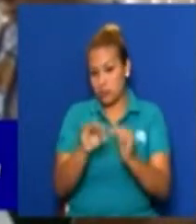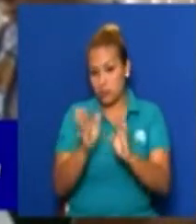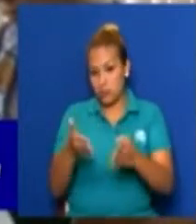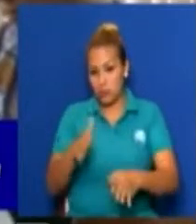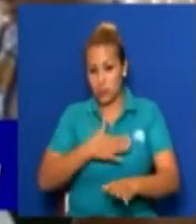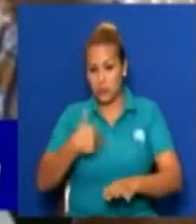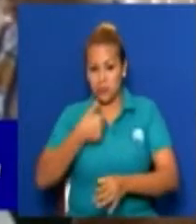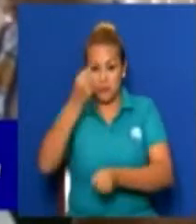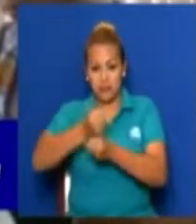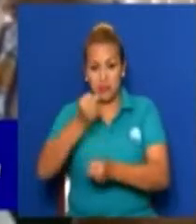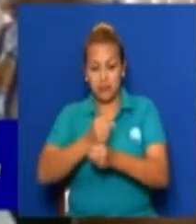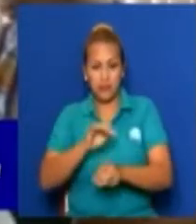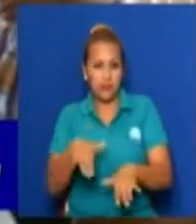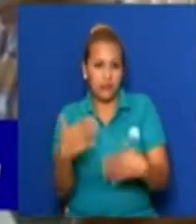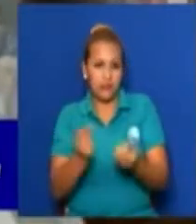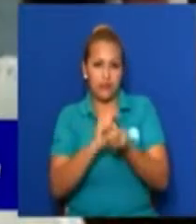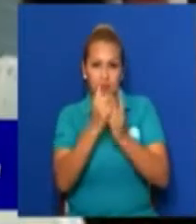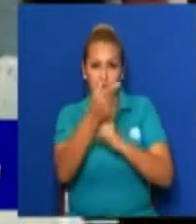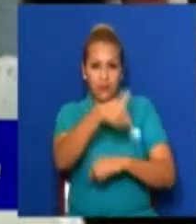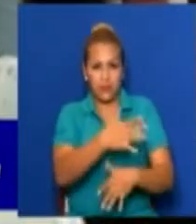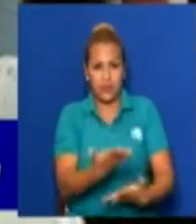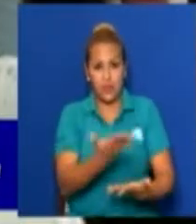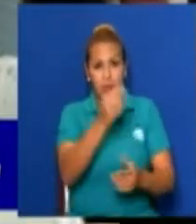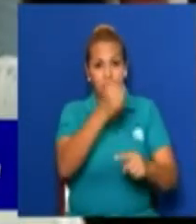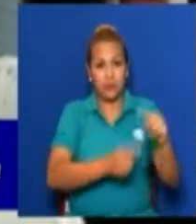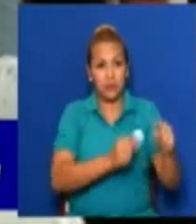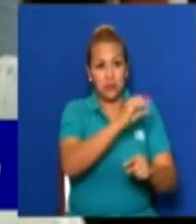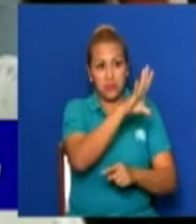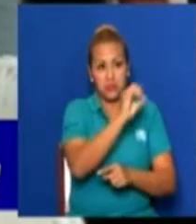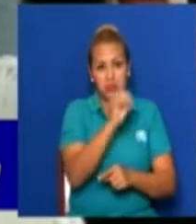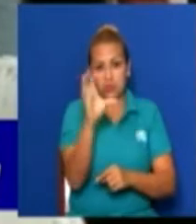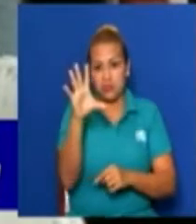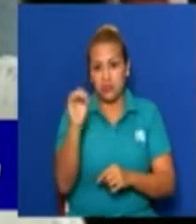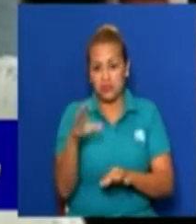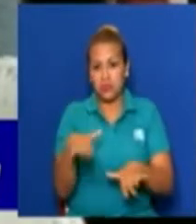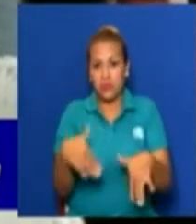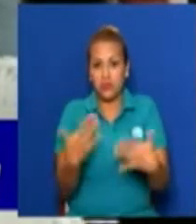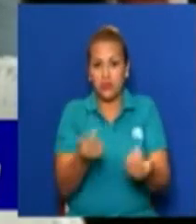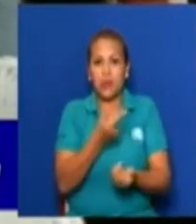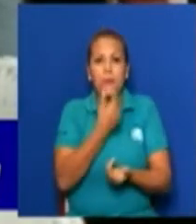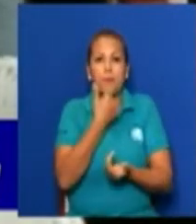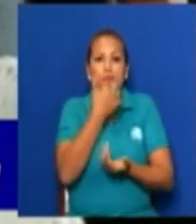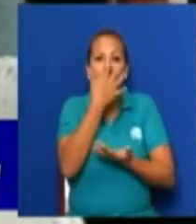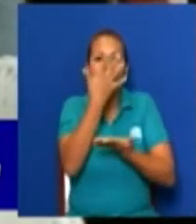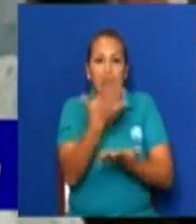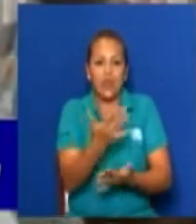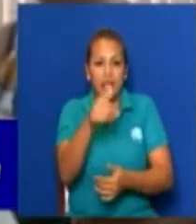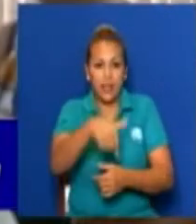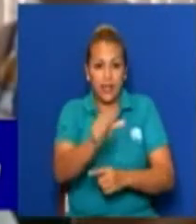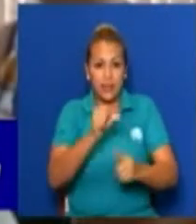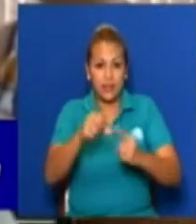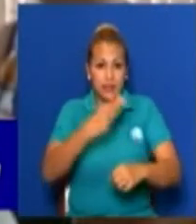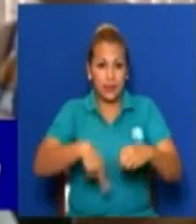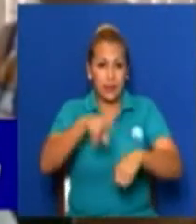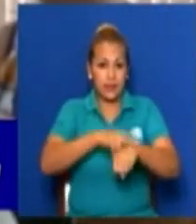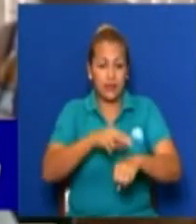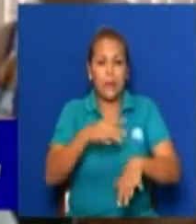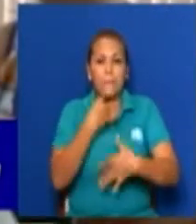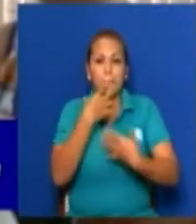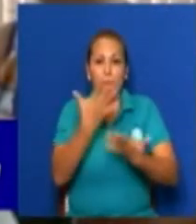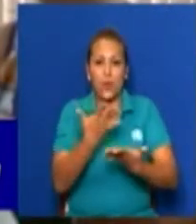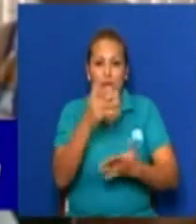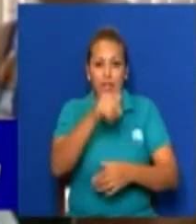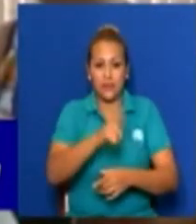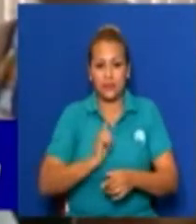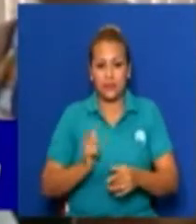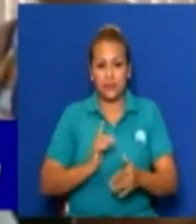no tanto el 50-50. ¿Verdad? Entonces mi pregunta es, ¿por qué el primer poder del Estado, mejor dicho, mi recomendación, el primer